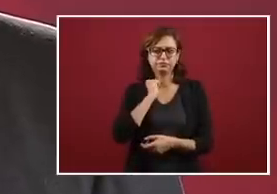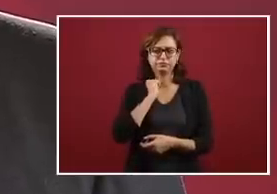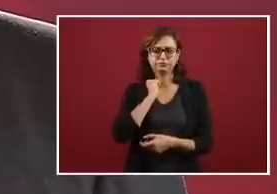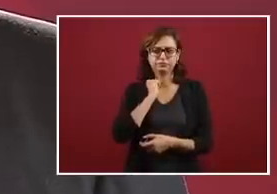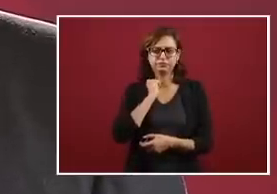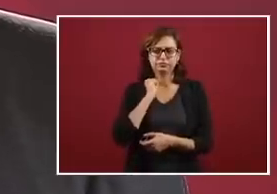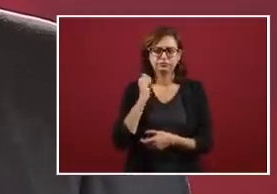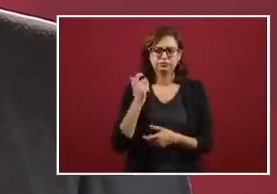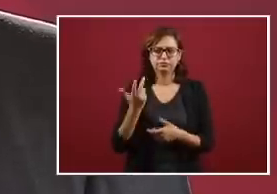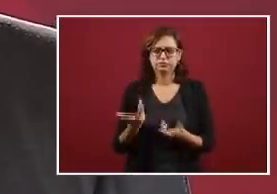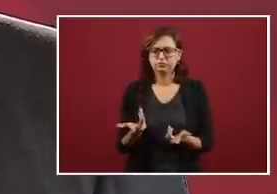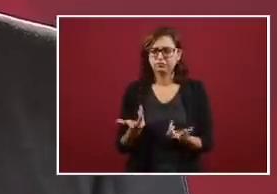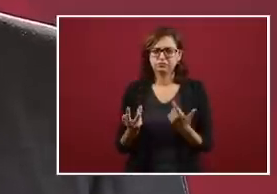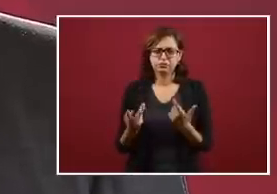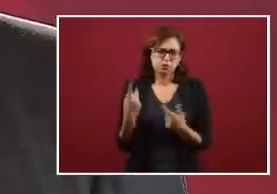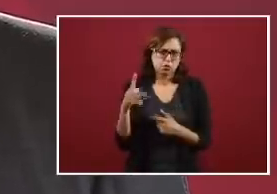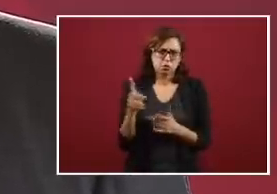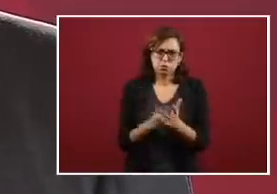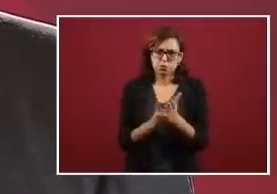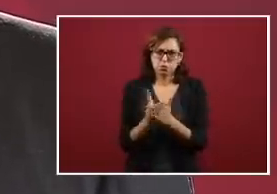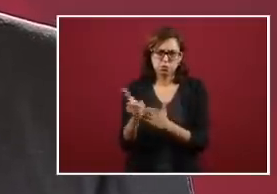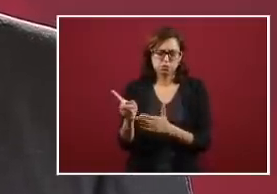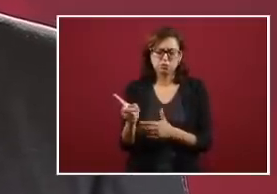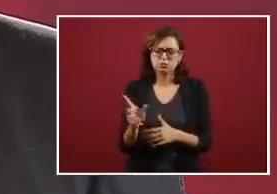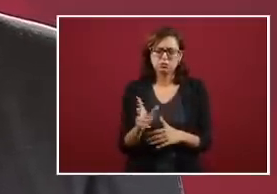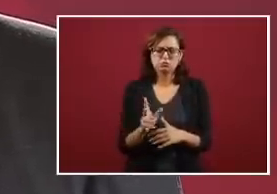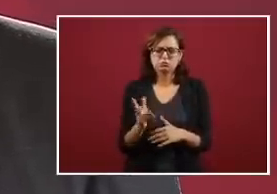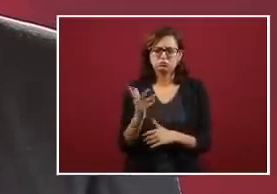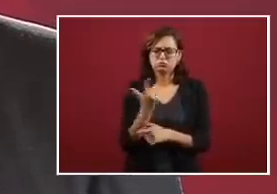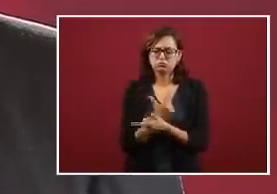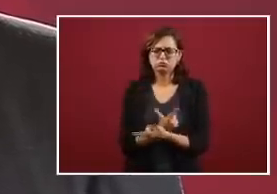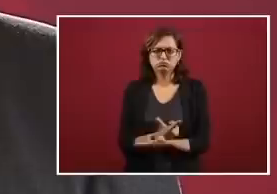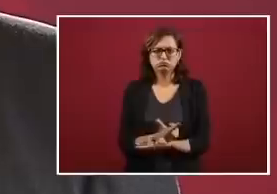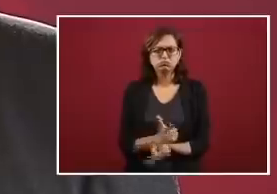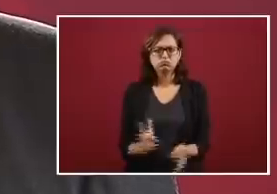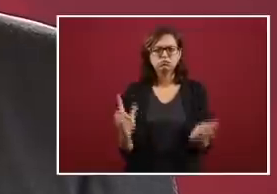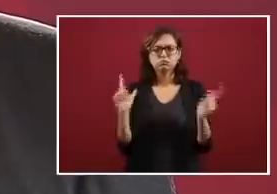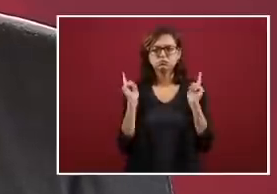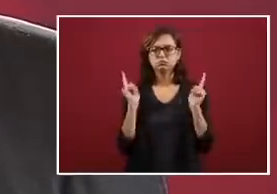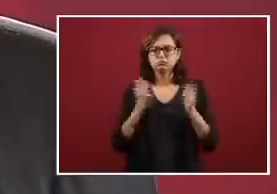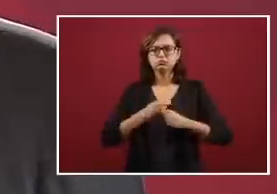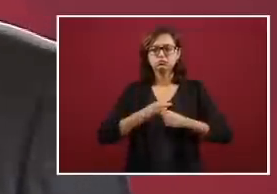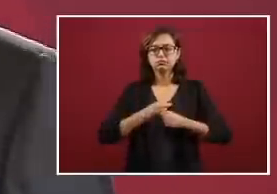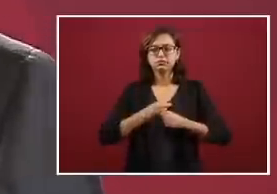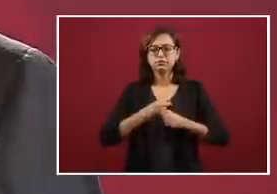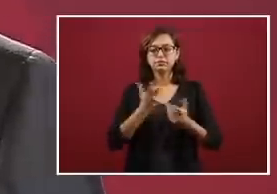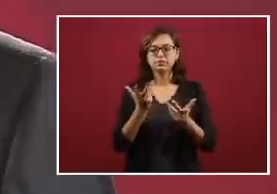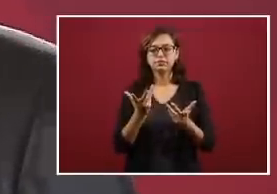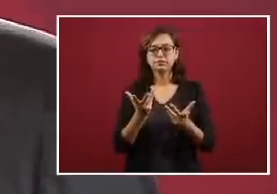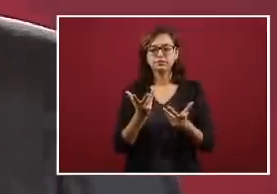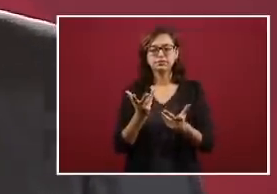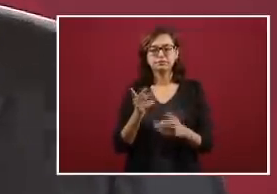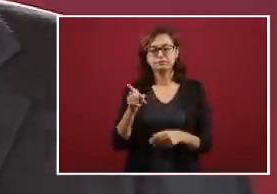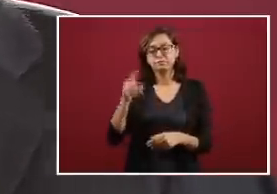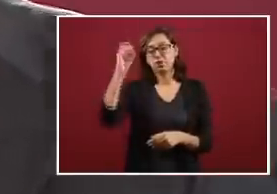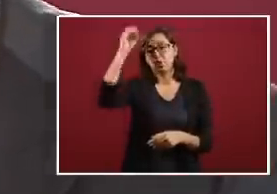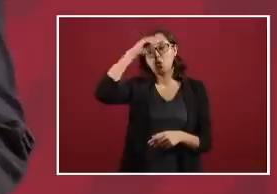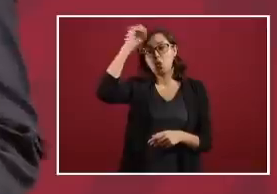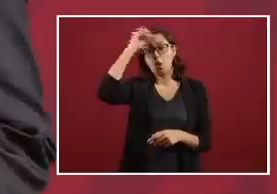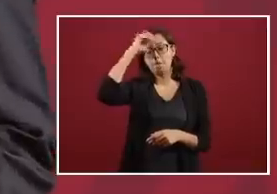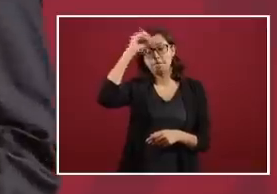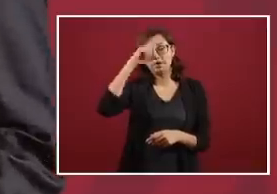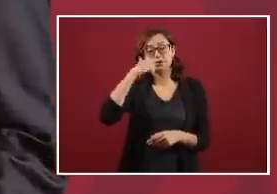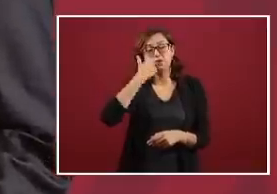y todos tienen la libertad de expresar sus puntos de vista